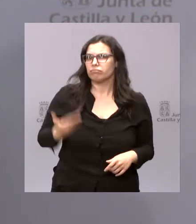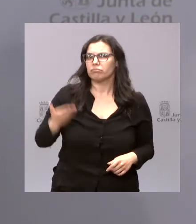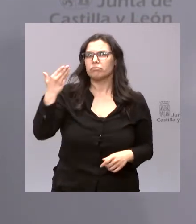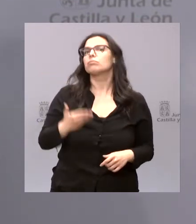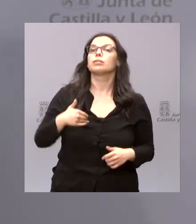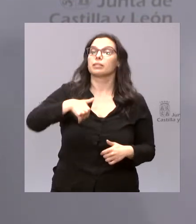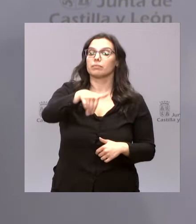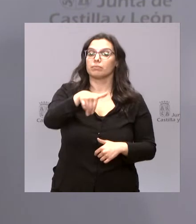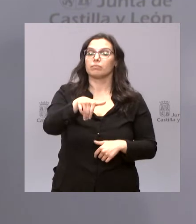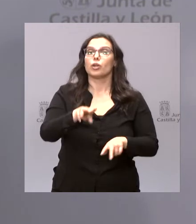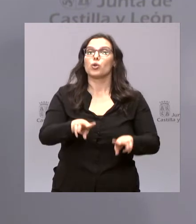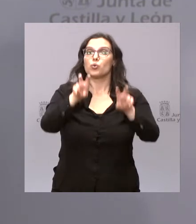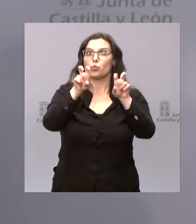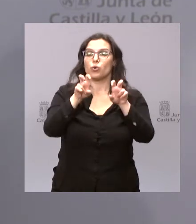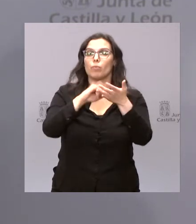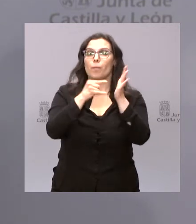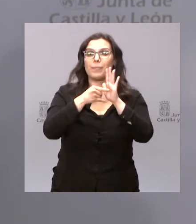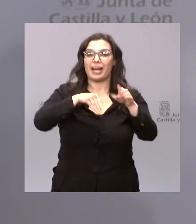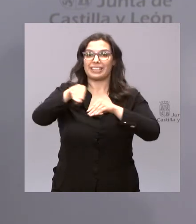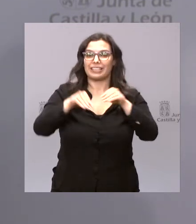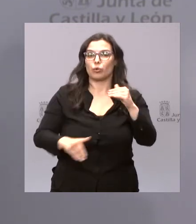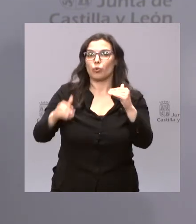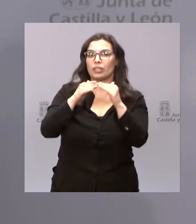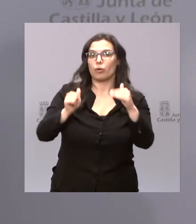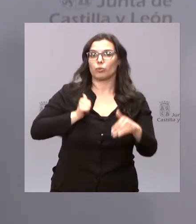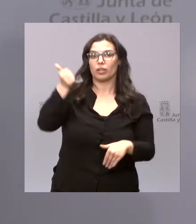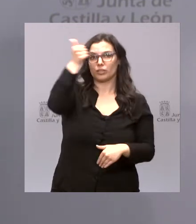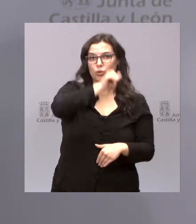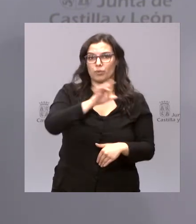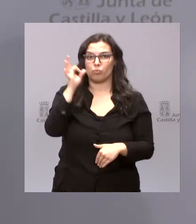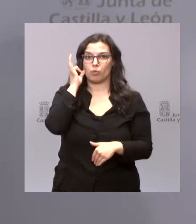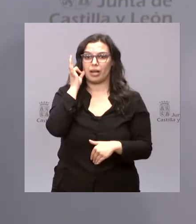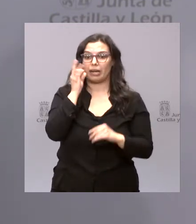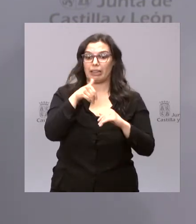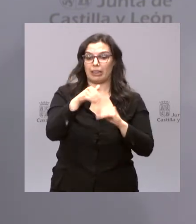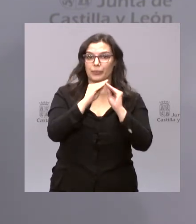nuevo Plan Estratégico de Igualdad de Oportunidades entre Mujeres y Hombres